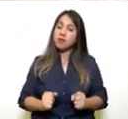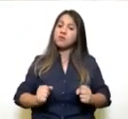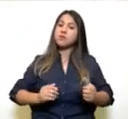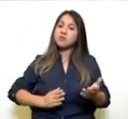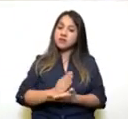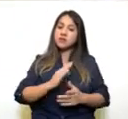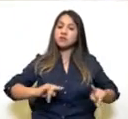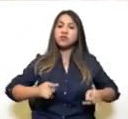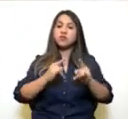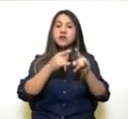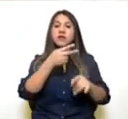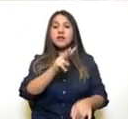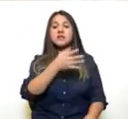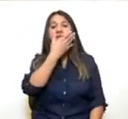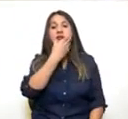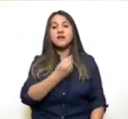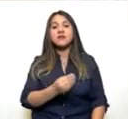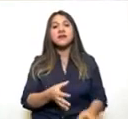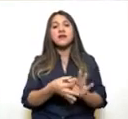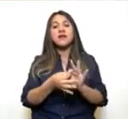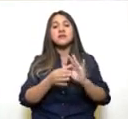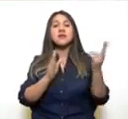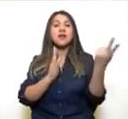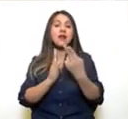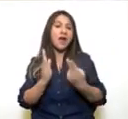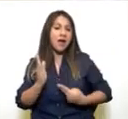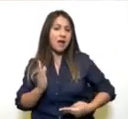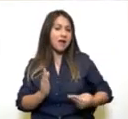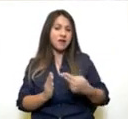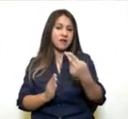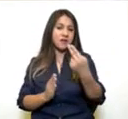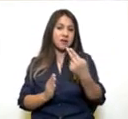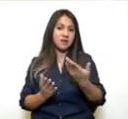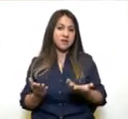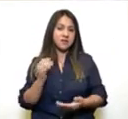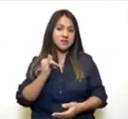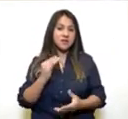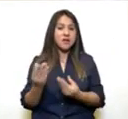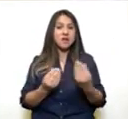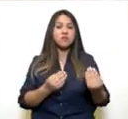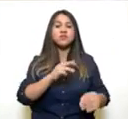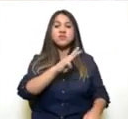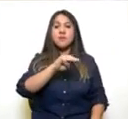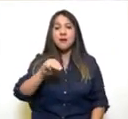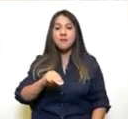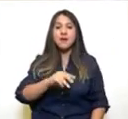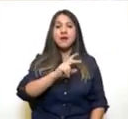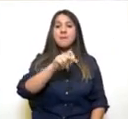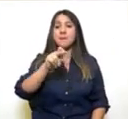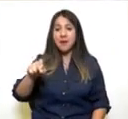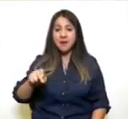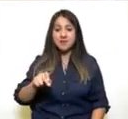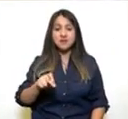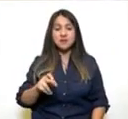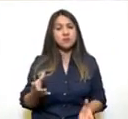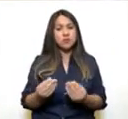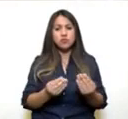esa belleza a través del arte a través de que muchas mamás y papás